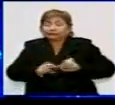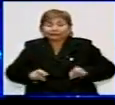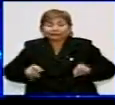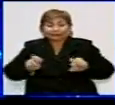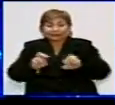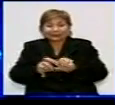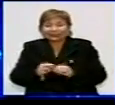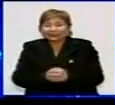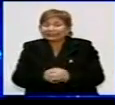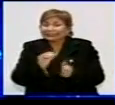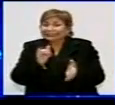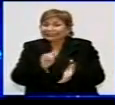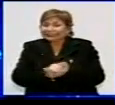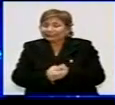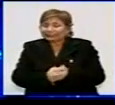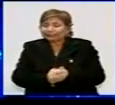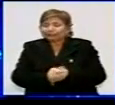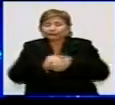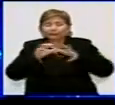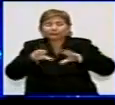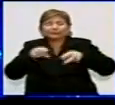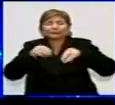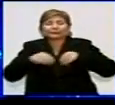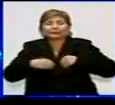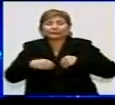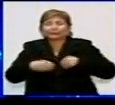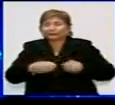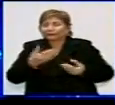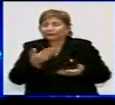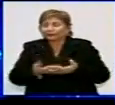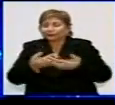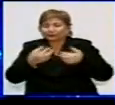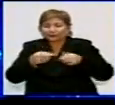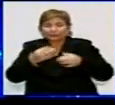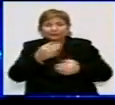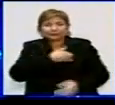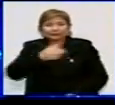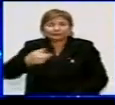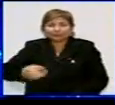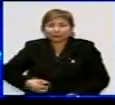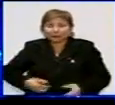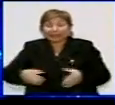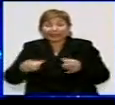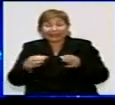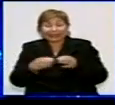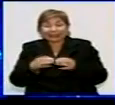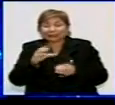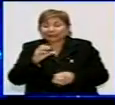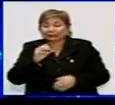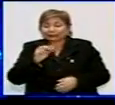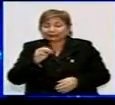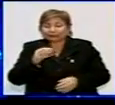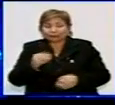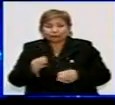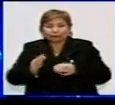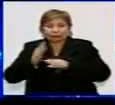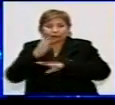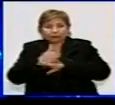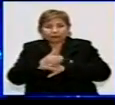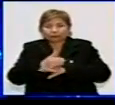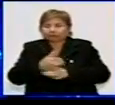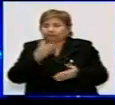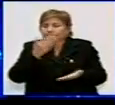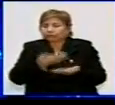y es que se aprobó la autorización del presidente del congreso para que interponga